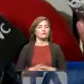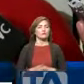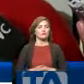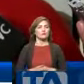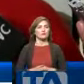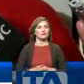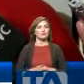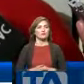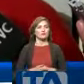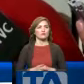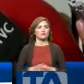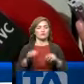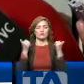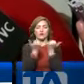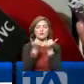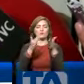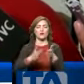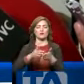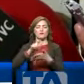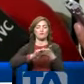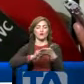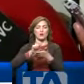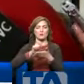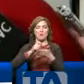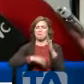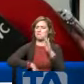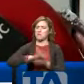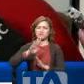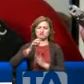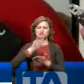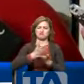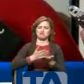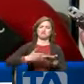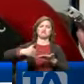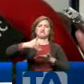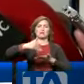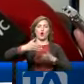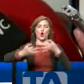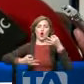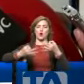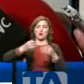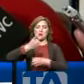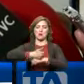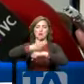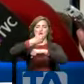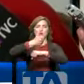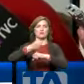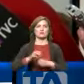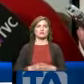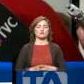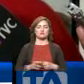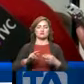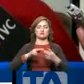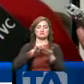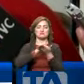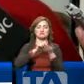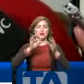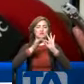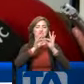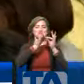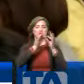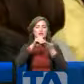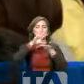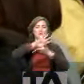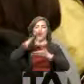asambleístas firmamos las 2/3 partes y la Corte nos da la viabilidad, por lo tanto la enmienda solamente sería entre la Corte y la